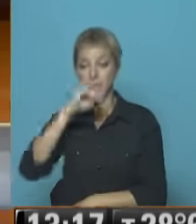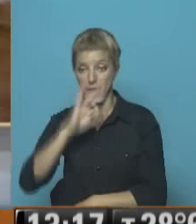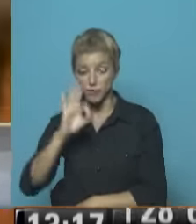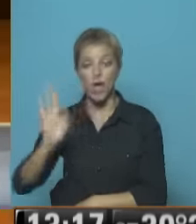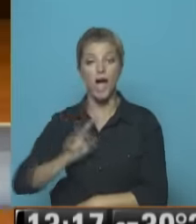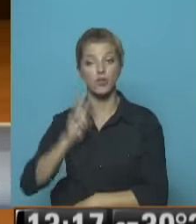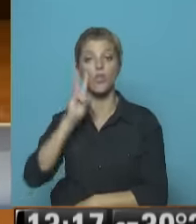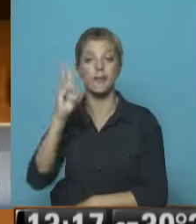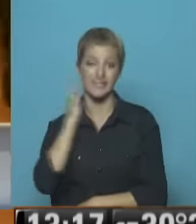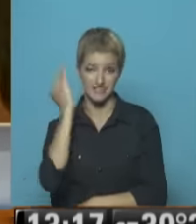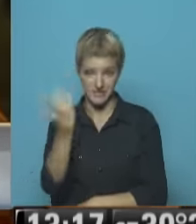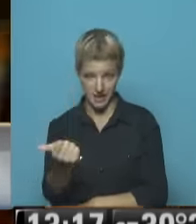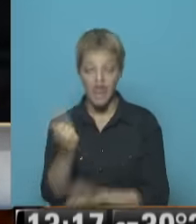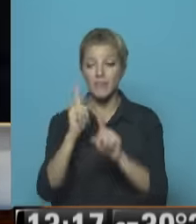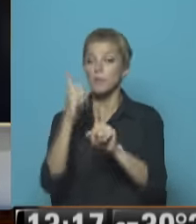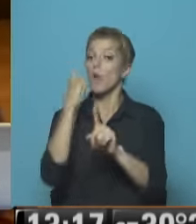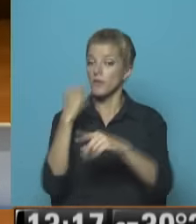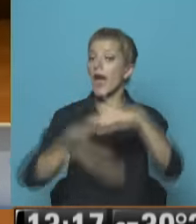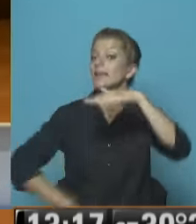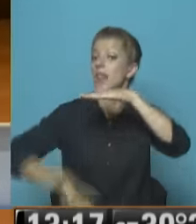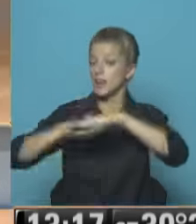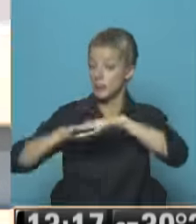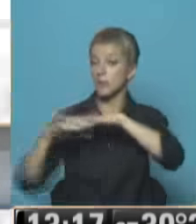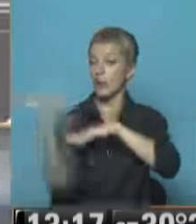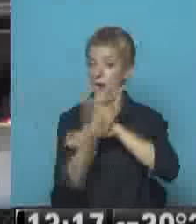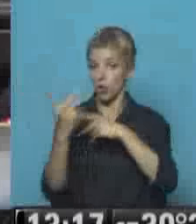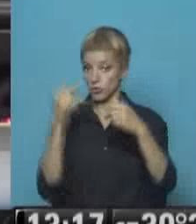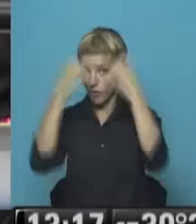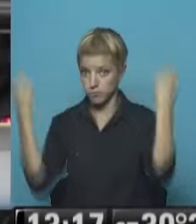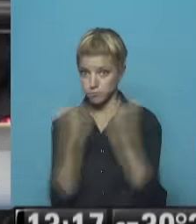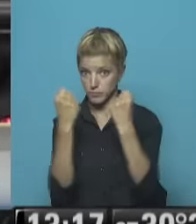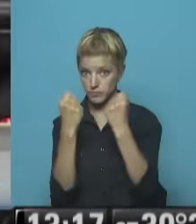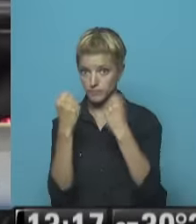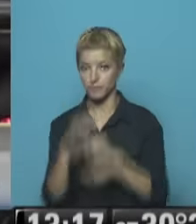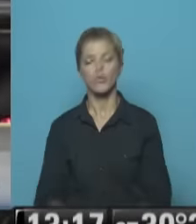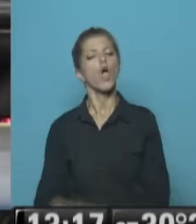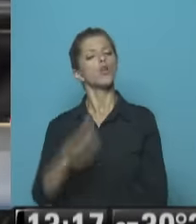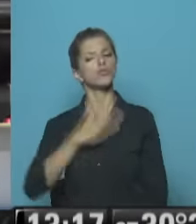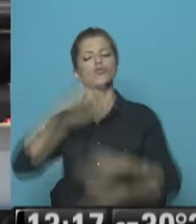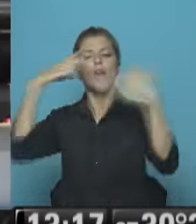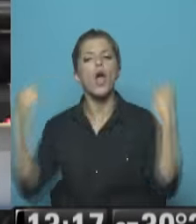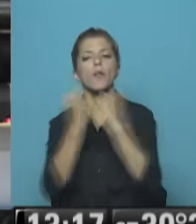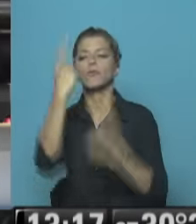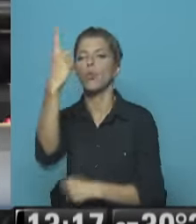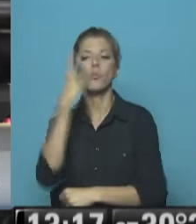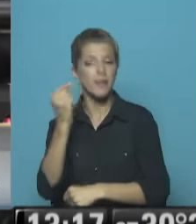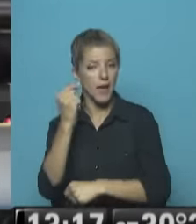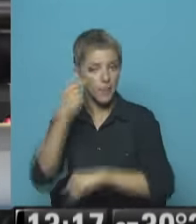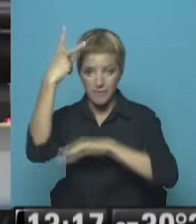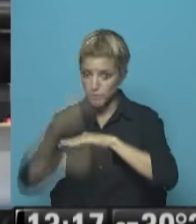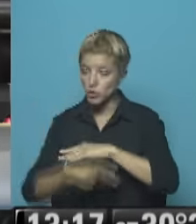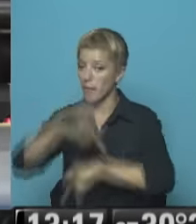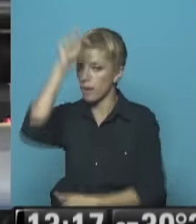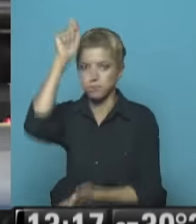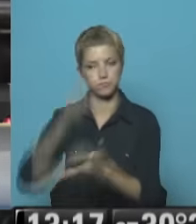2016, la fecha fijada como plazo por las partes. Acordamos una fecha límite para firmar el acuerdo